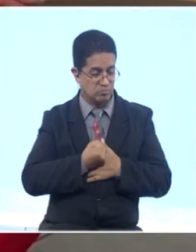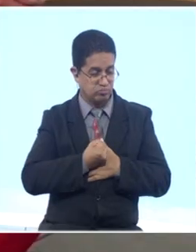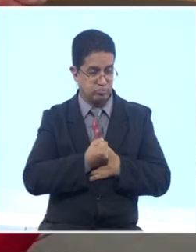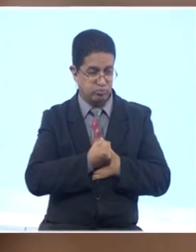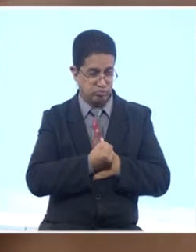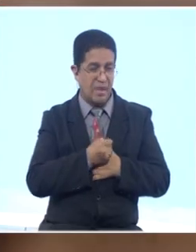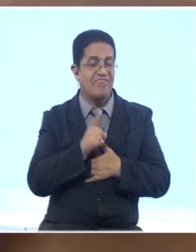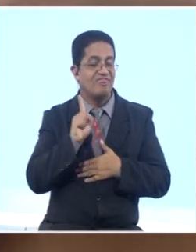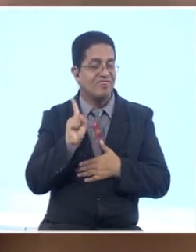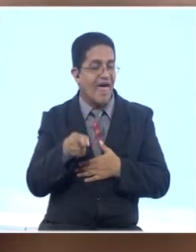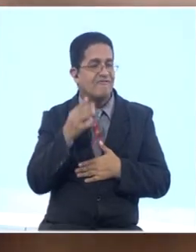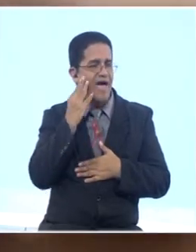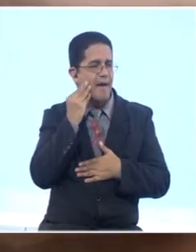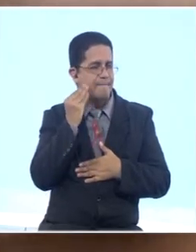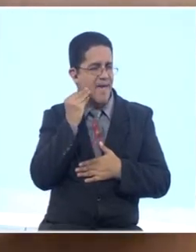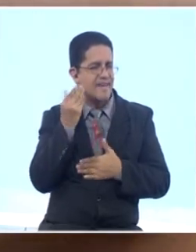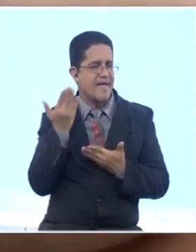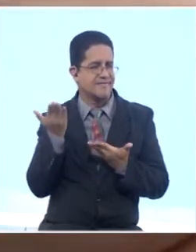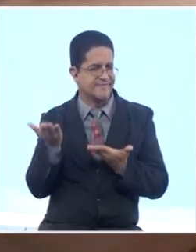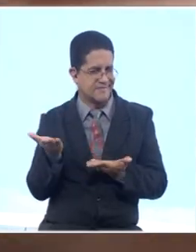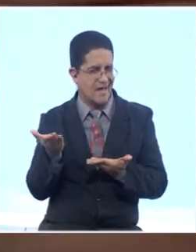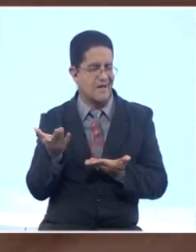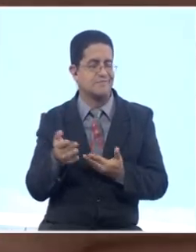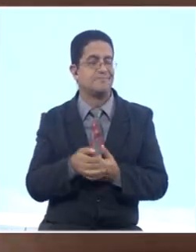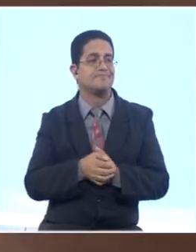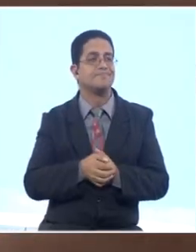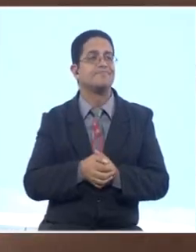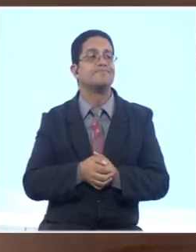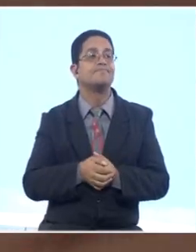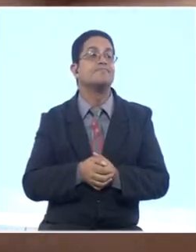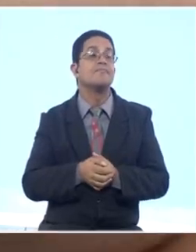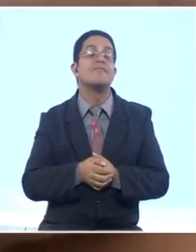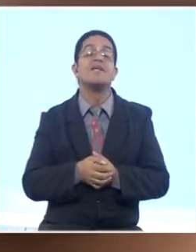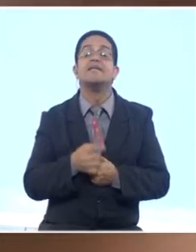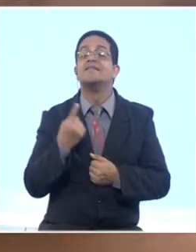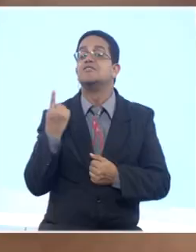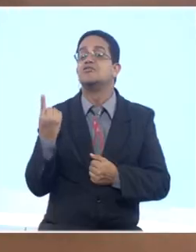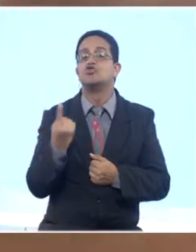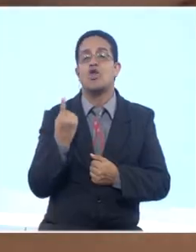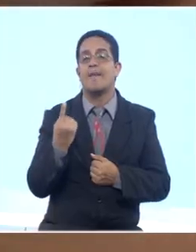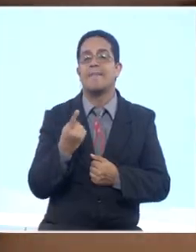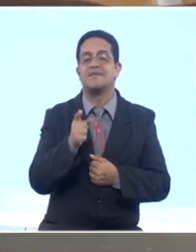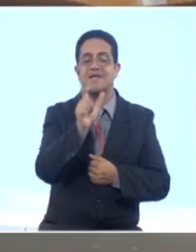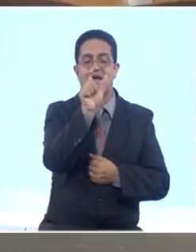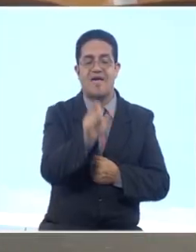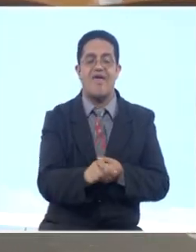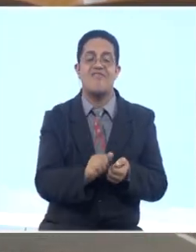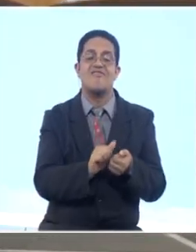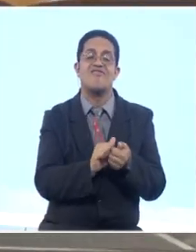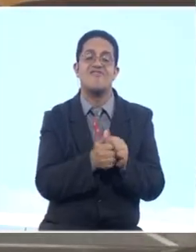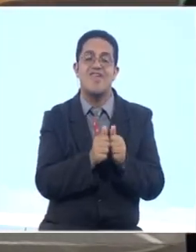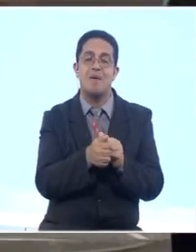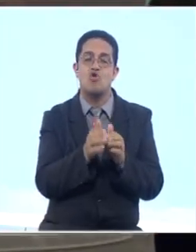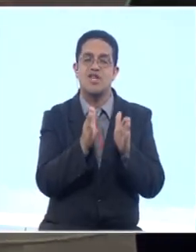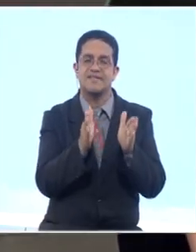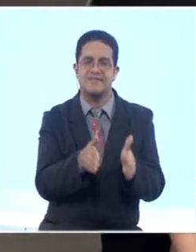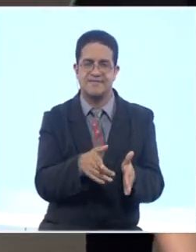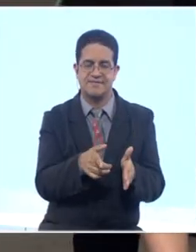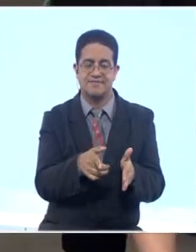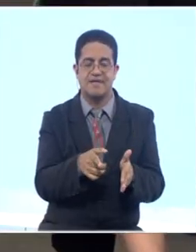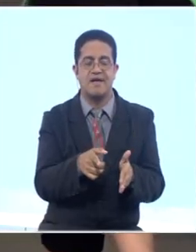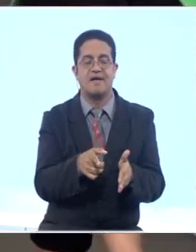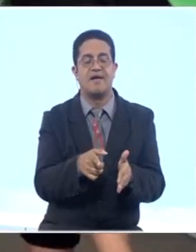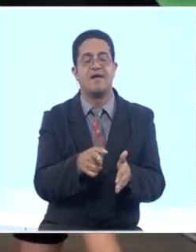tener experiencia en el área que está explorando. Y que no solamente va a ser a un deportista al cual se le puede aplicar este tipo de